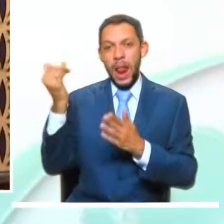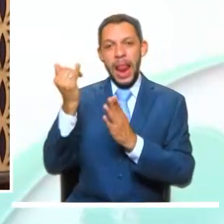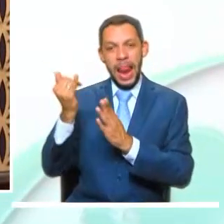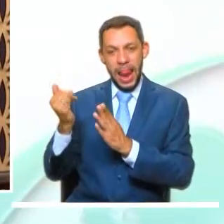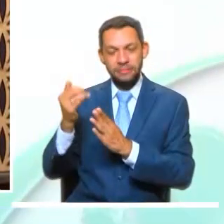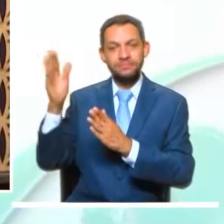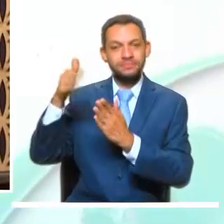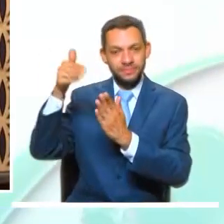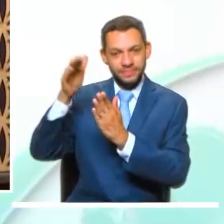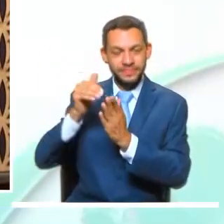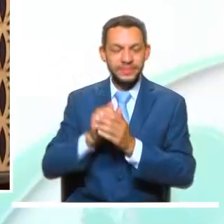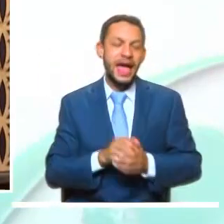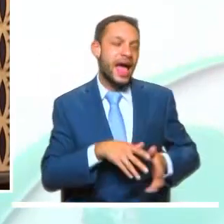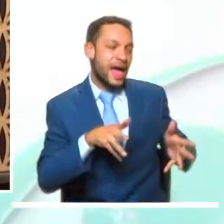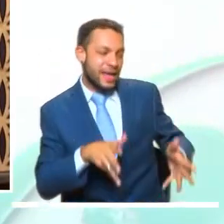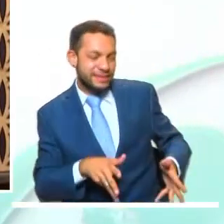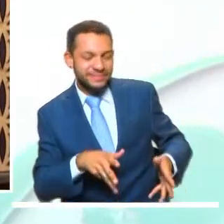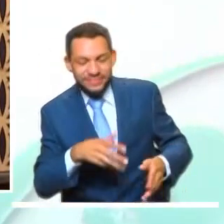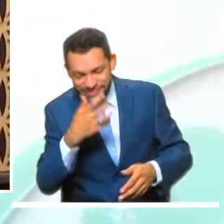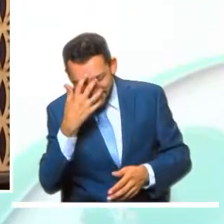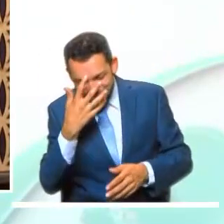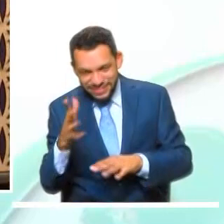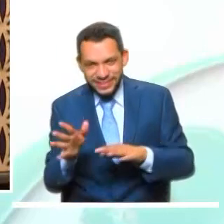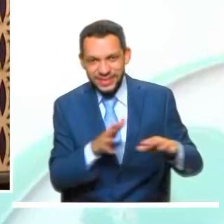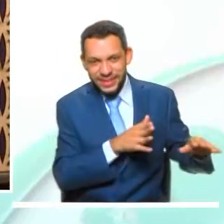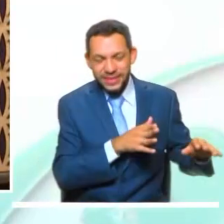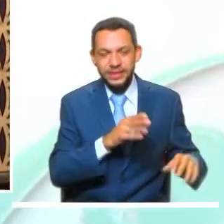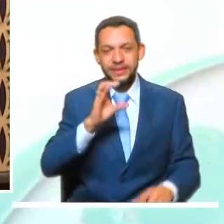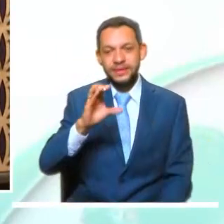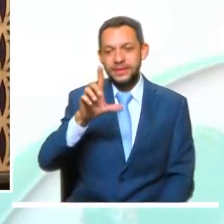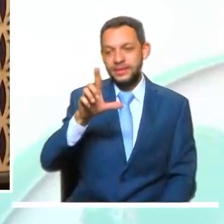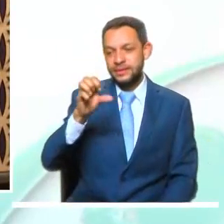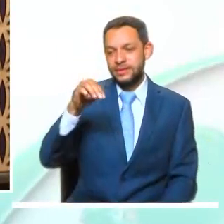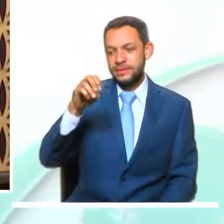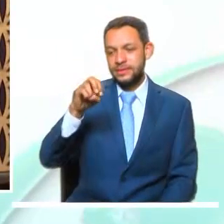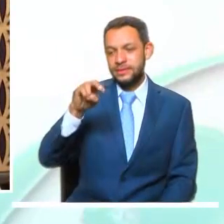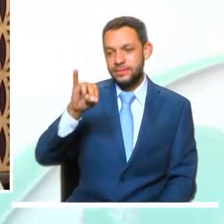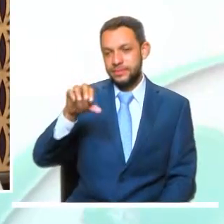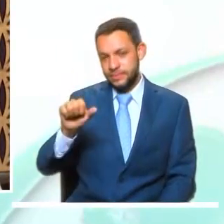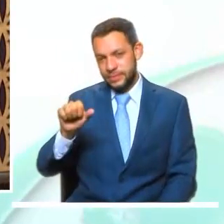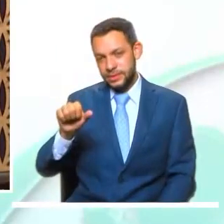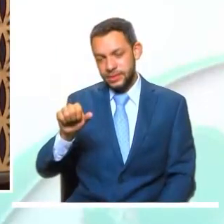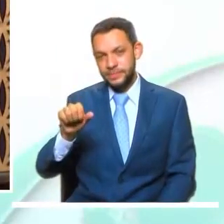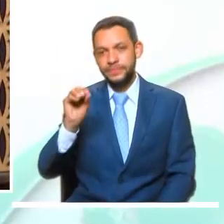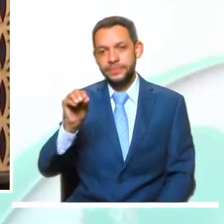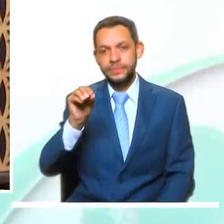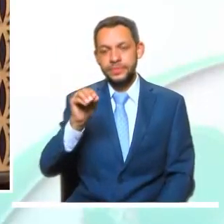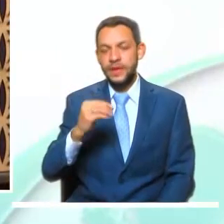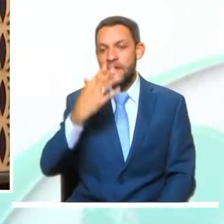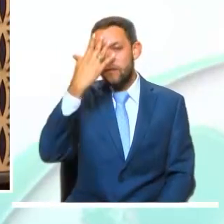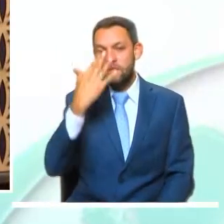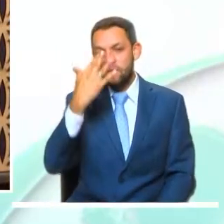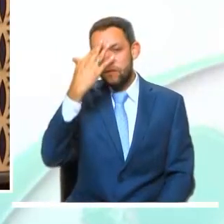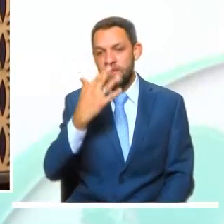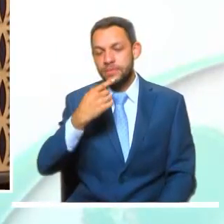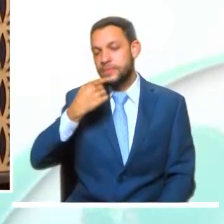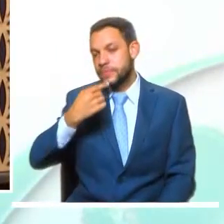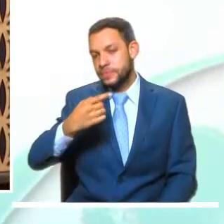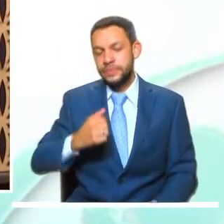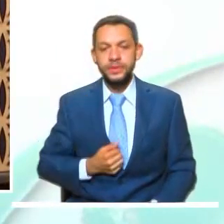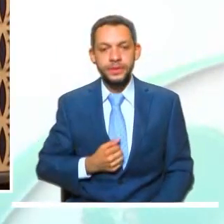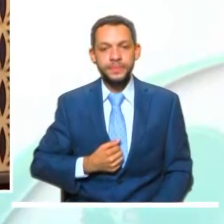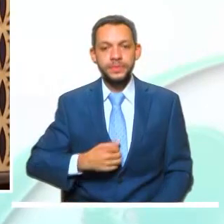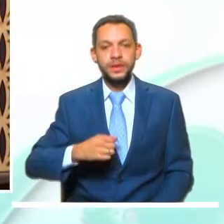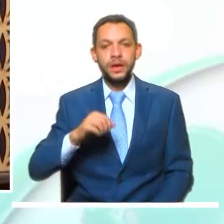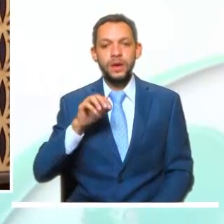eso pero está bien clemencia ríos vamos con las preguntas que hacen por el face la cuenta doctor rojas tengo 49